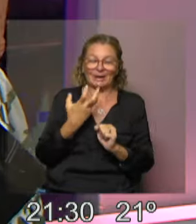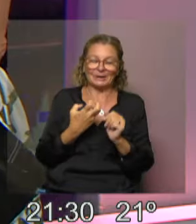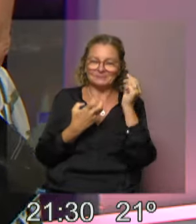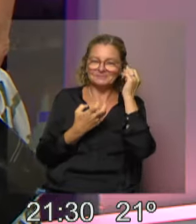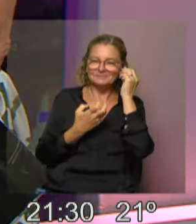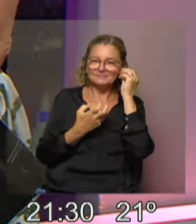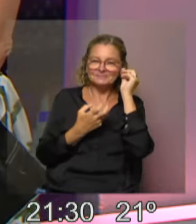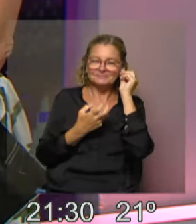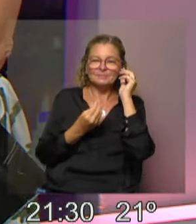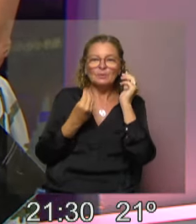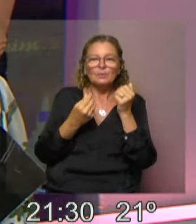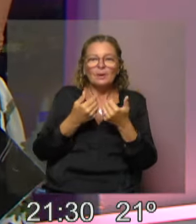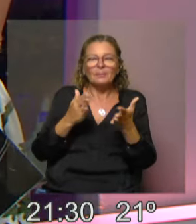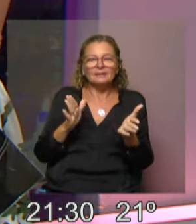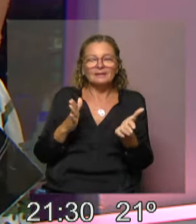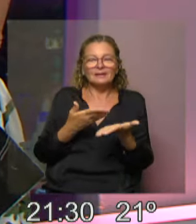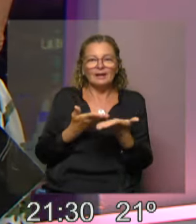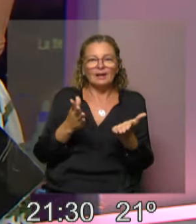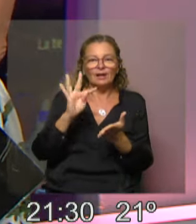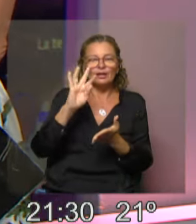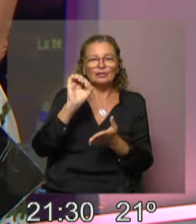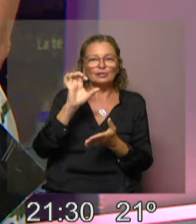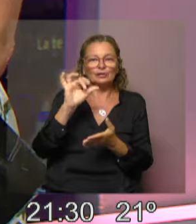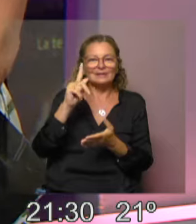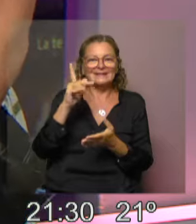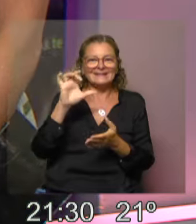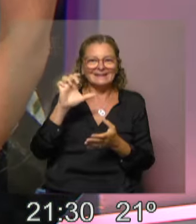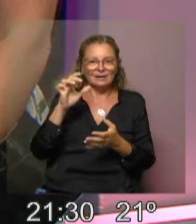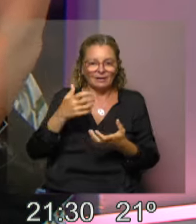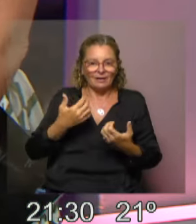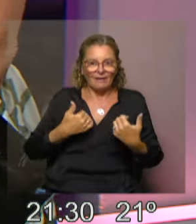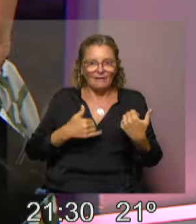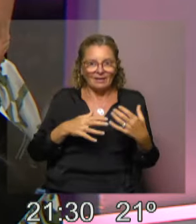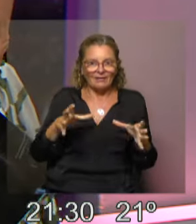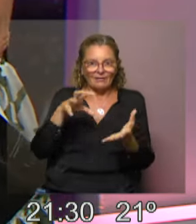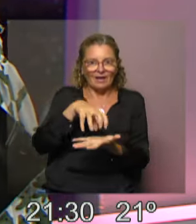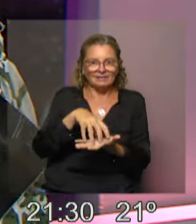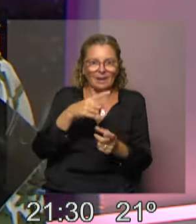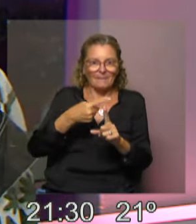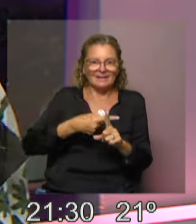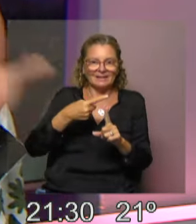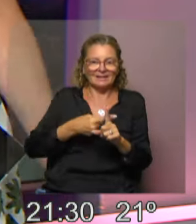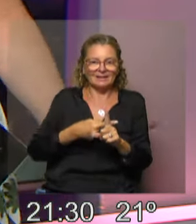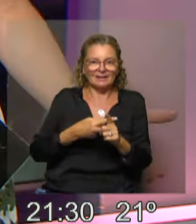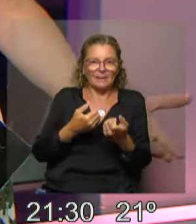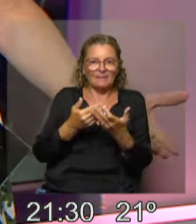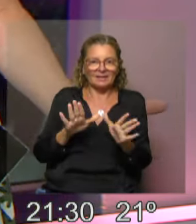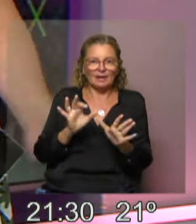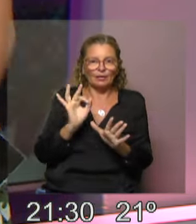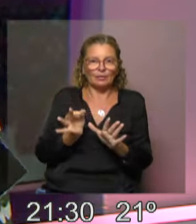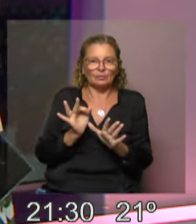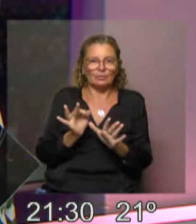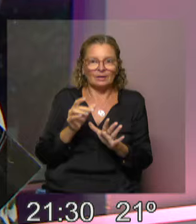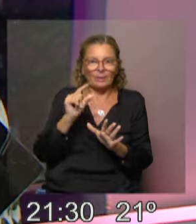¿Cómo fue la apertura del show de Trotsky? Porque, bueno, una banda que recién empieza hace unos meses, o sea, oficialmente arrancaron en octubre, o